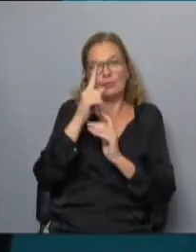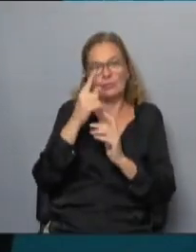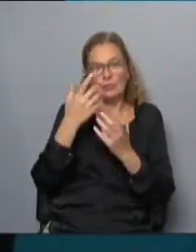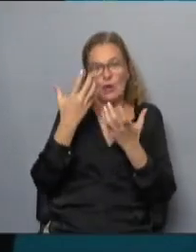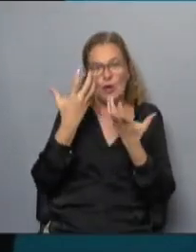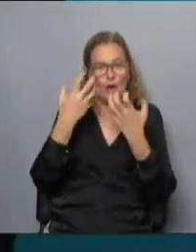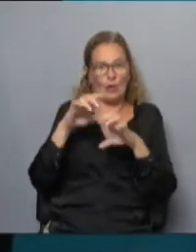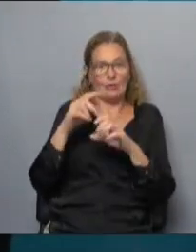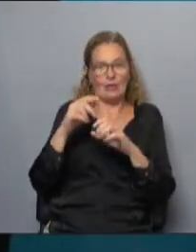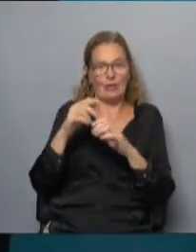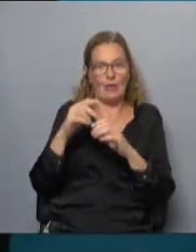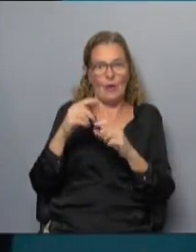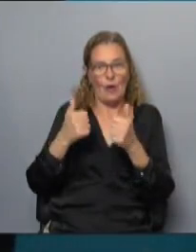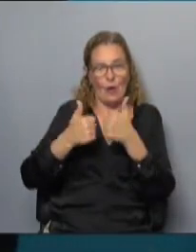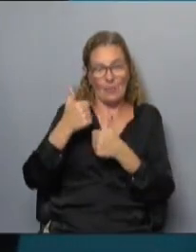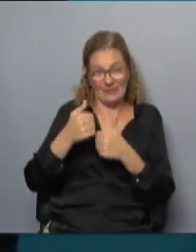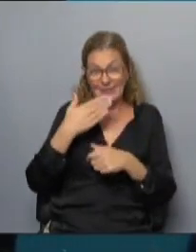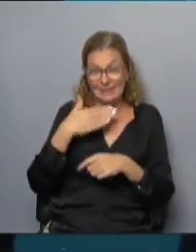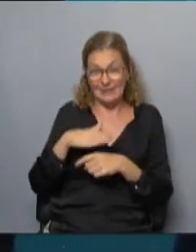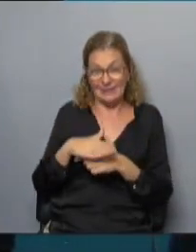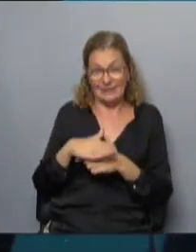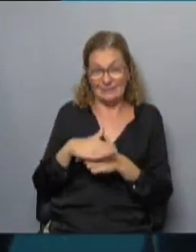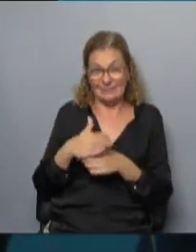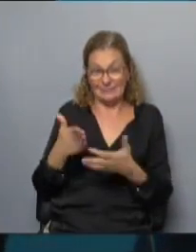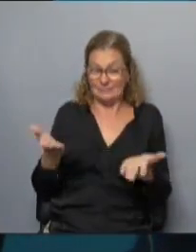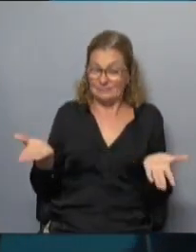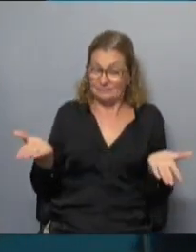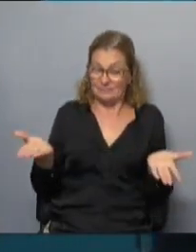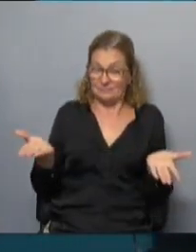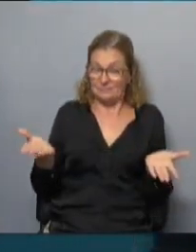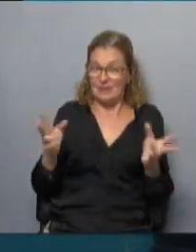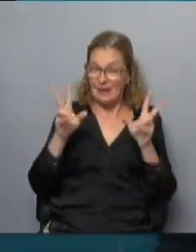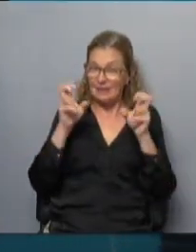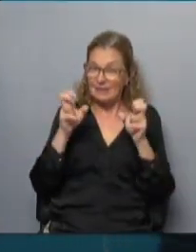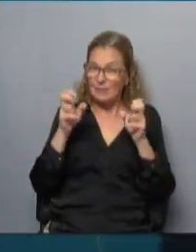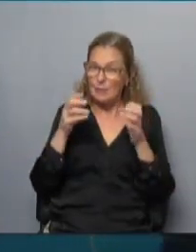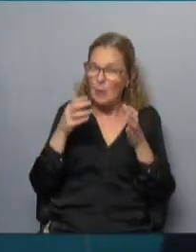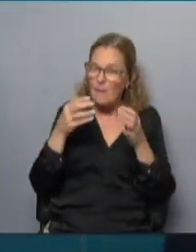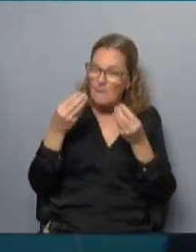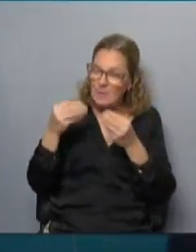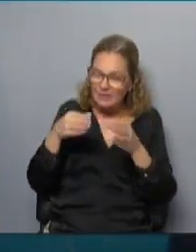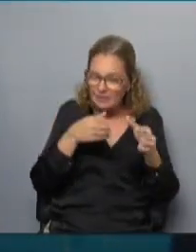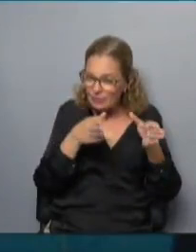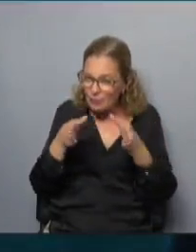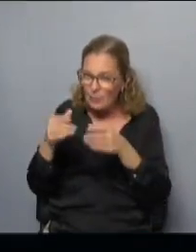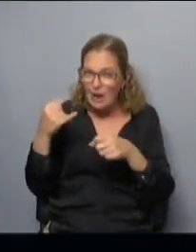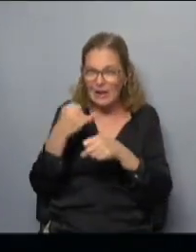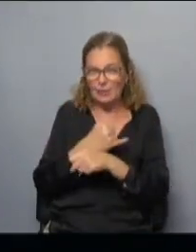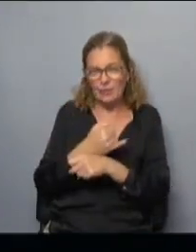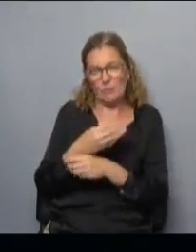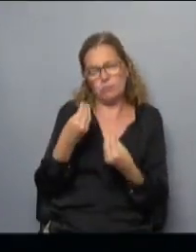competir desde el tema no perder el rumbo después sin errores mil